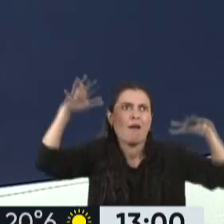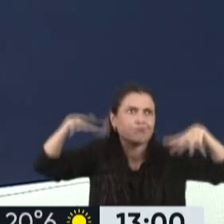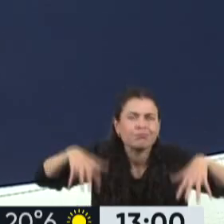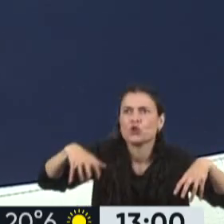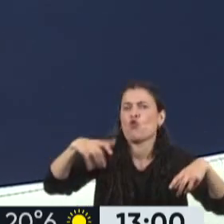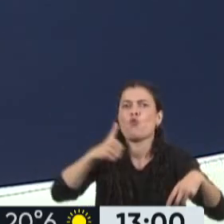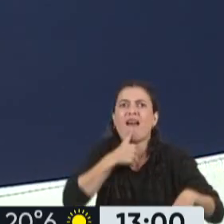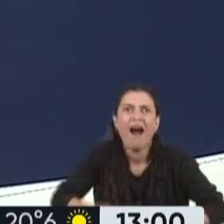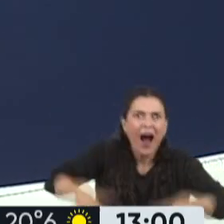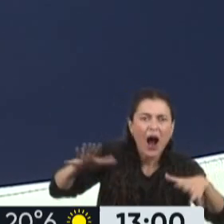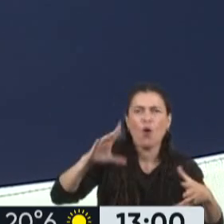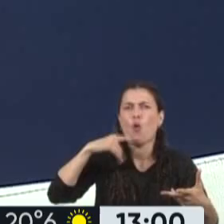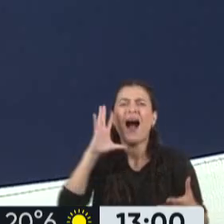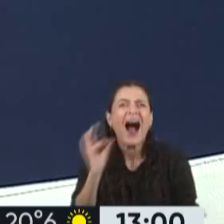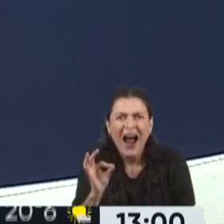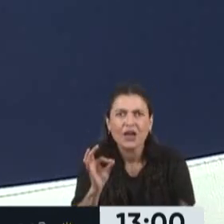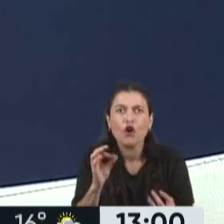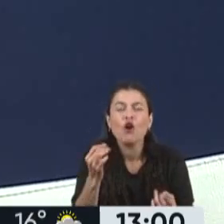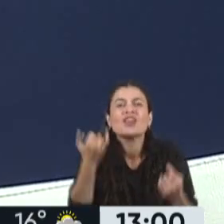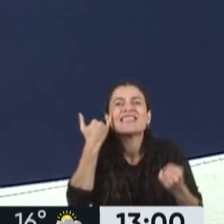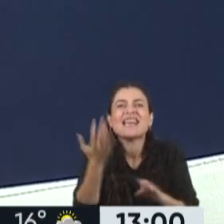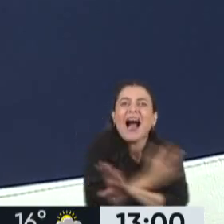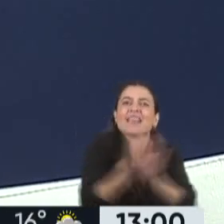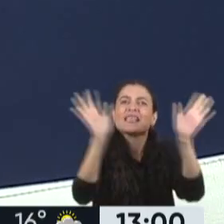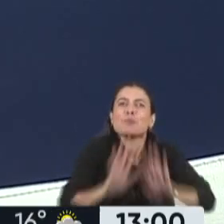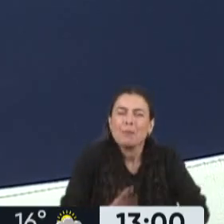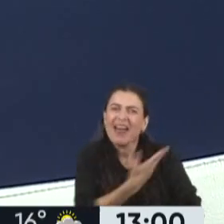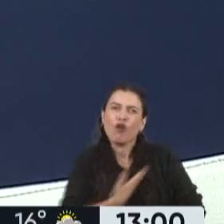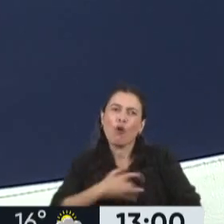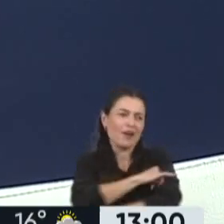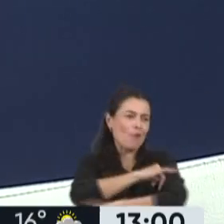pueden tener que enfrentar esa situación, tengan una advertencia.